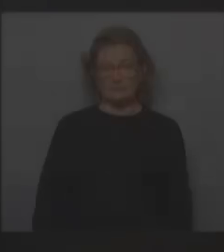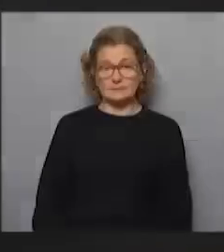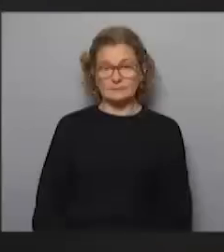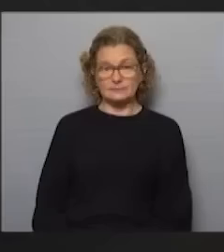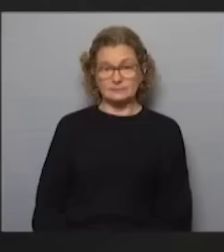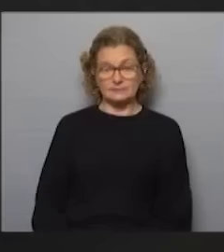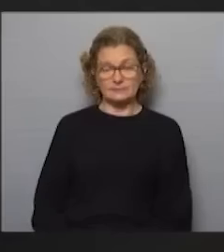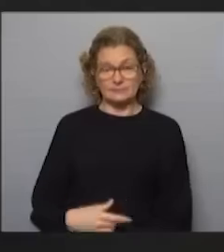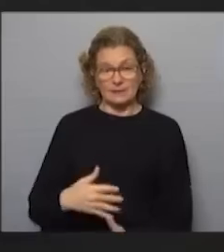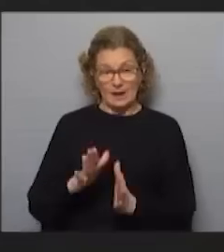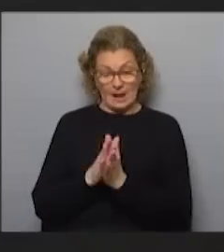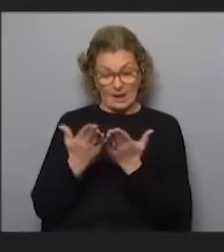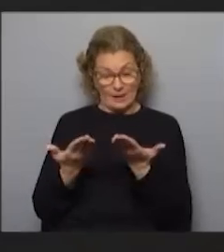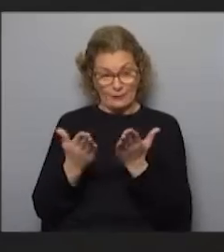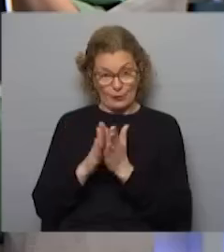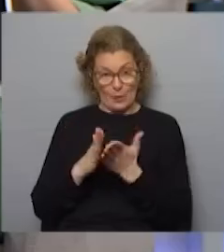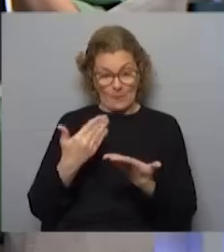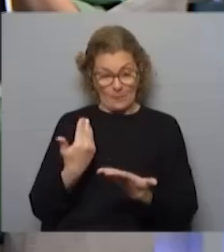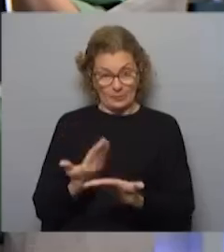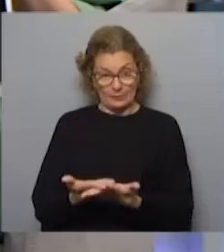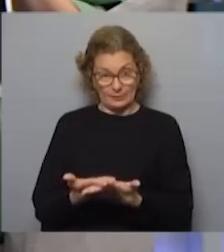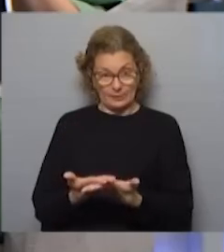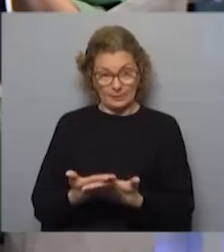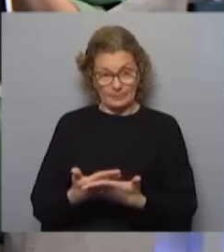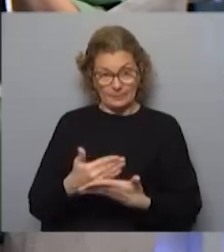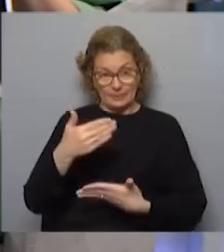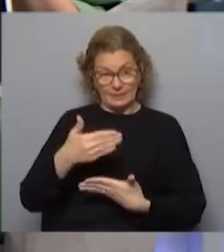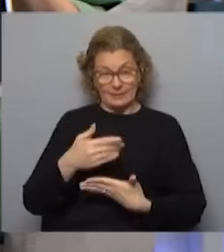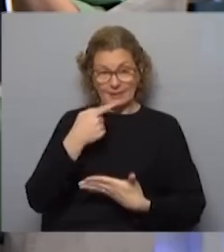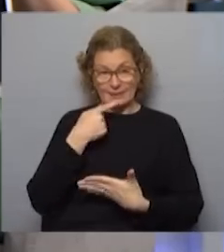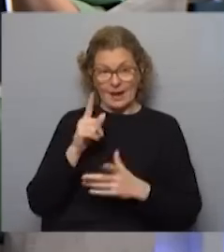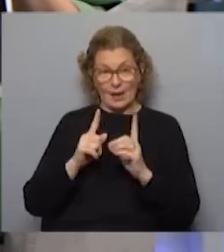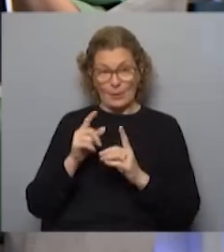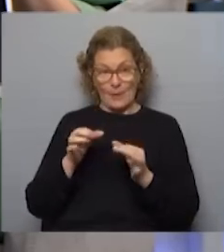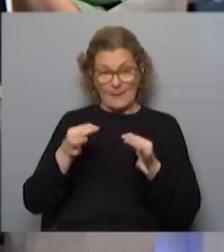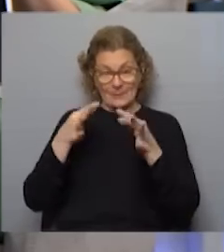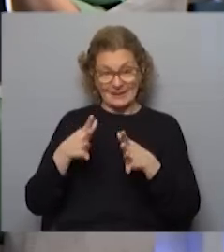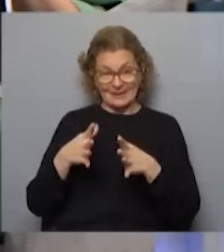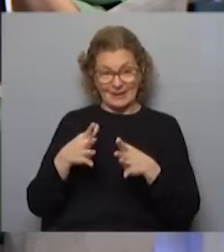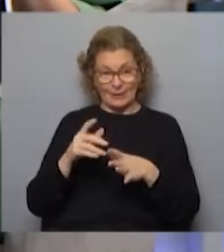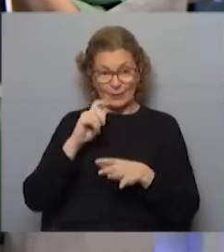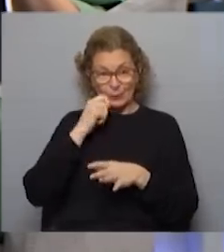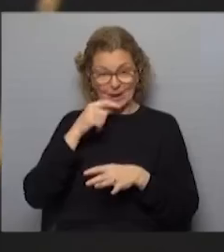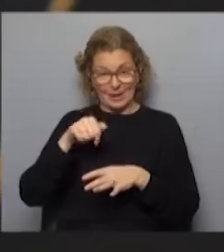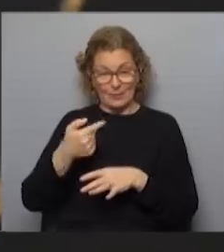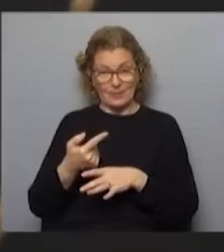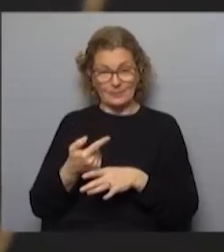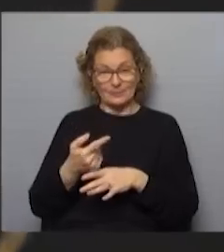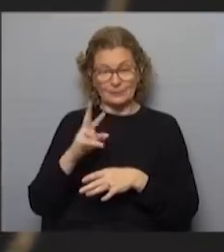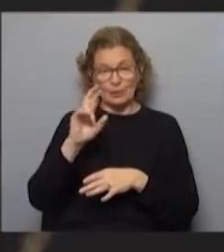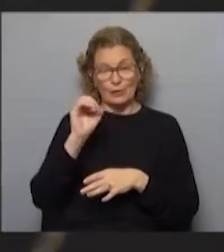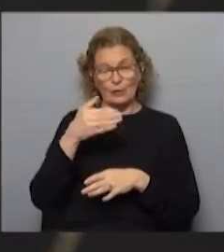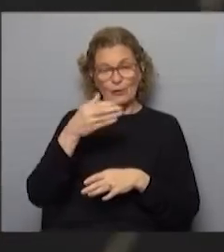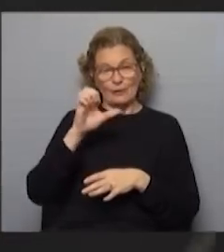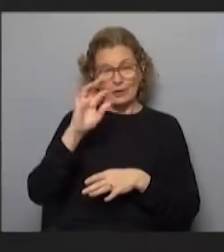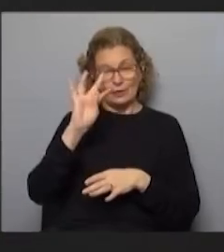apoye el libro en la tablilla para generar un efecto especial con el cual los deleitaría a continuación Roberto García